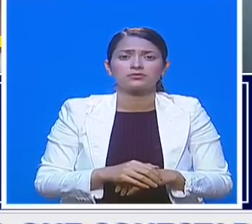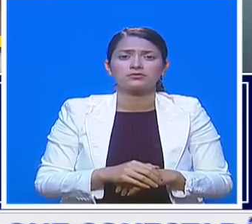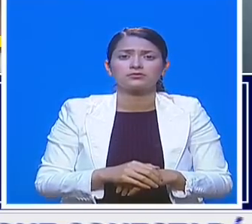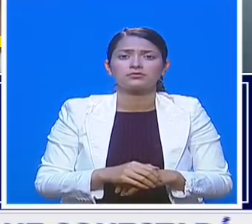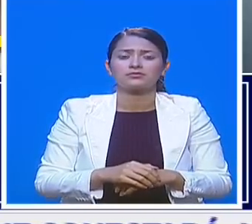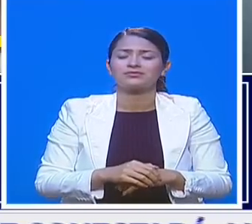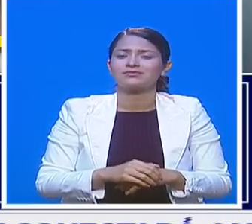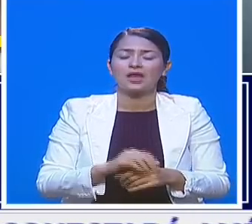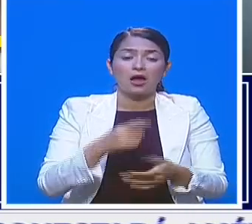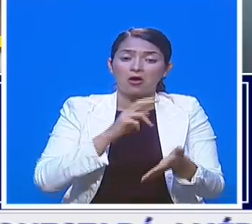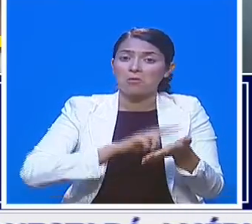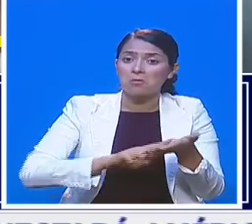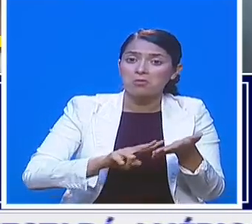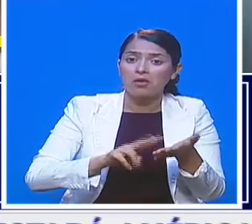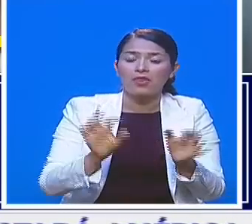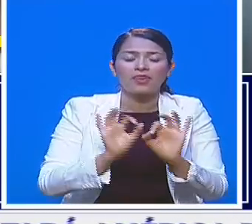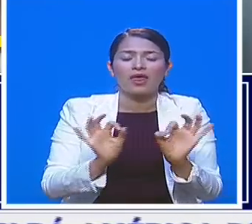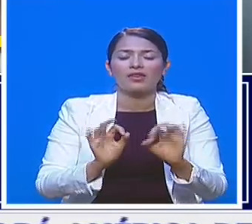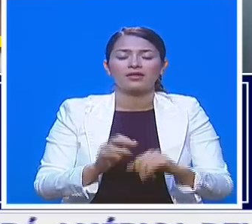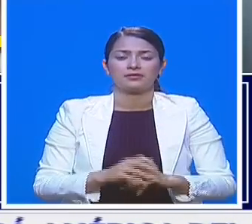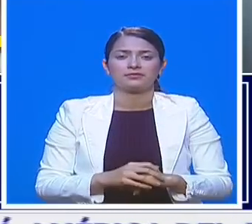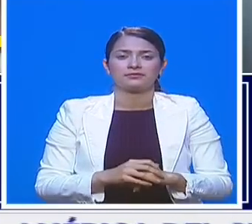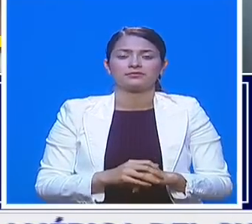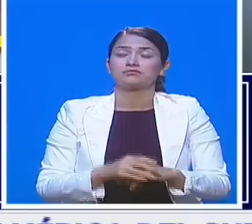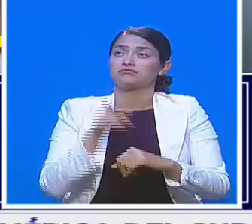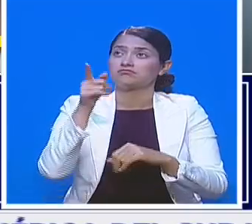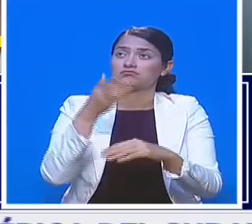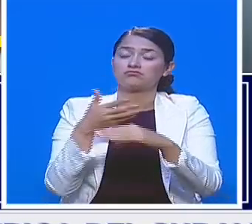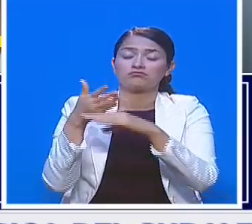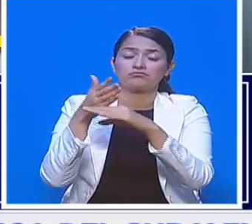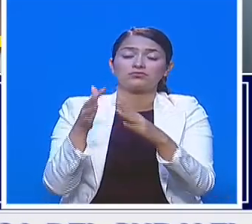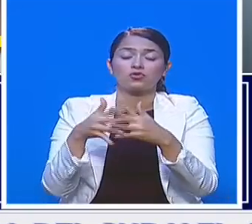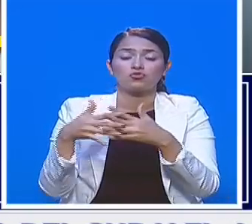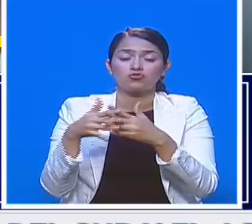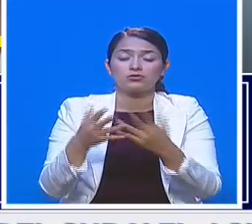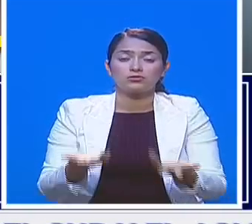Están eliminadas las visas para Estados Unidos.